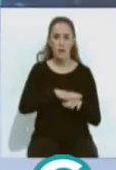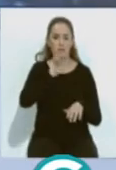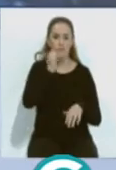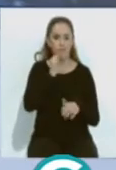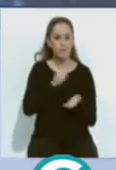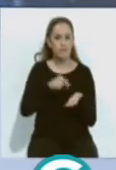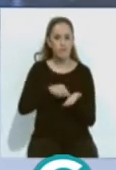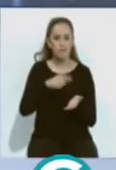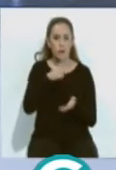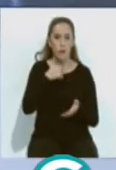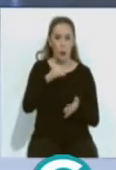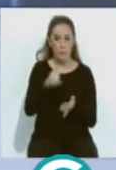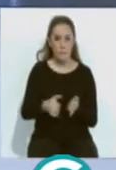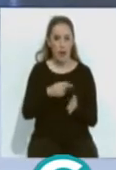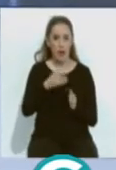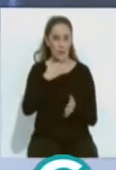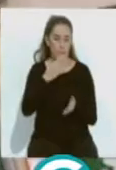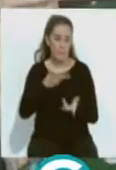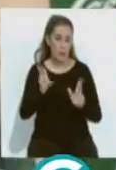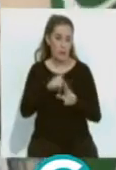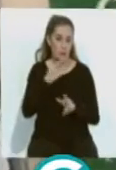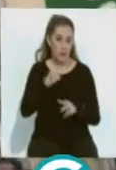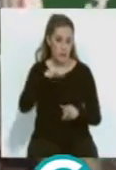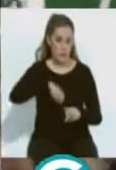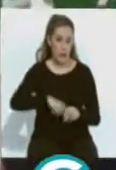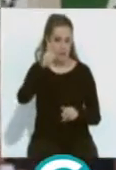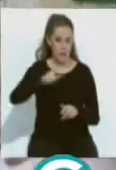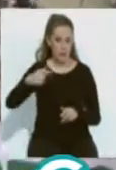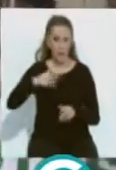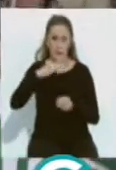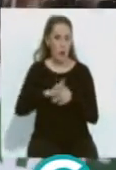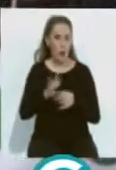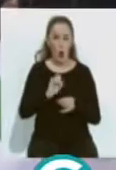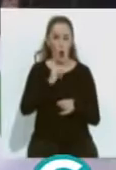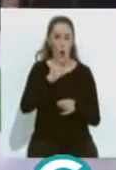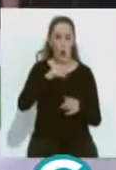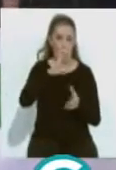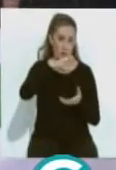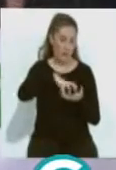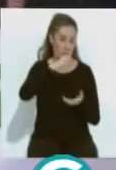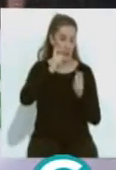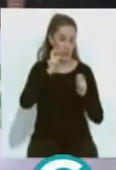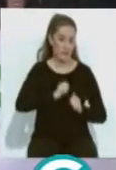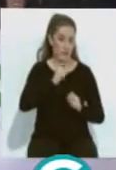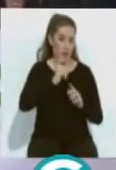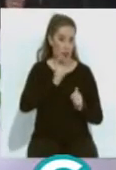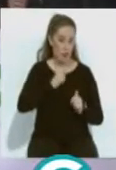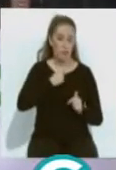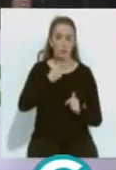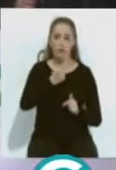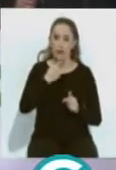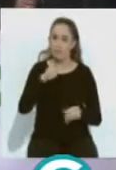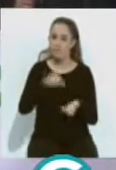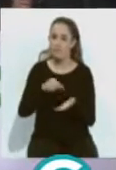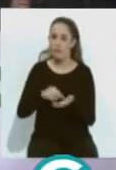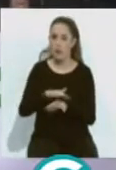protestar por las bajas y permisos de profesionales sin cubrir en los centros del Servicio Andaluz de Salud y exigir a la